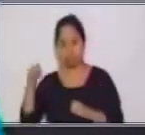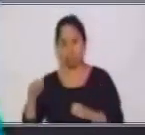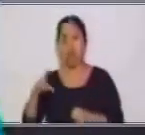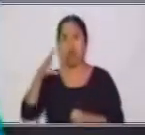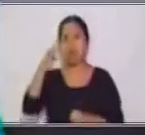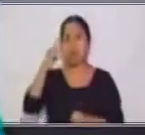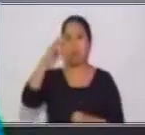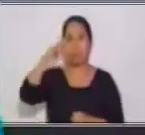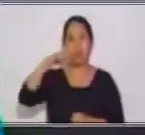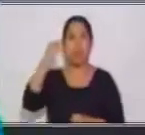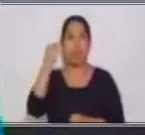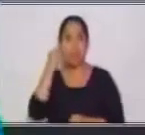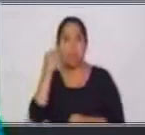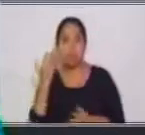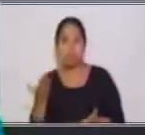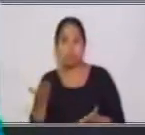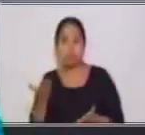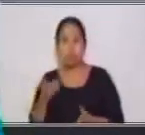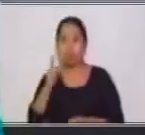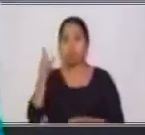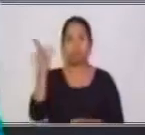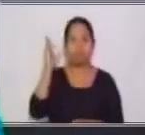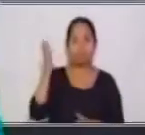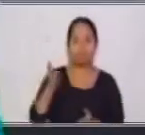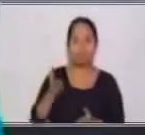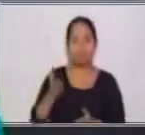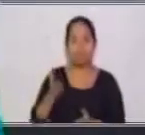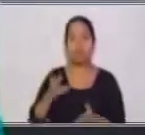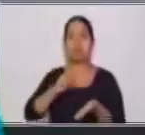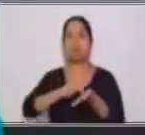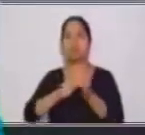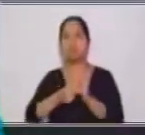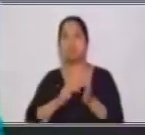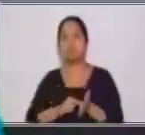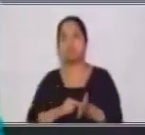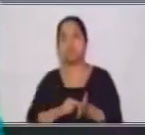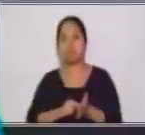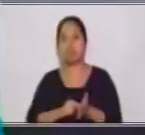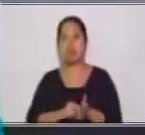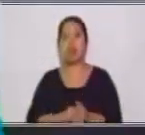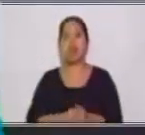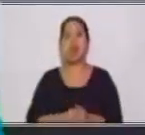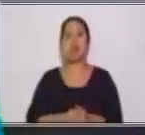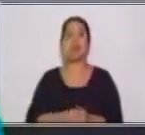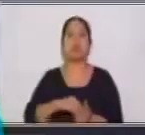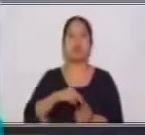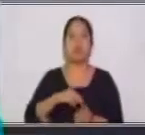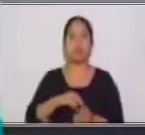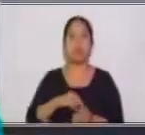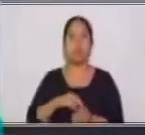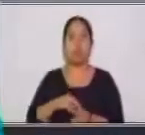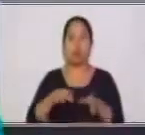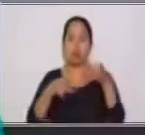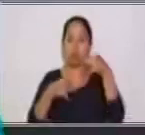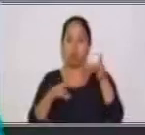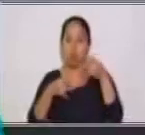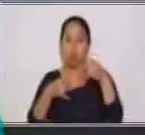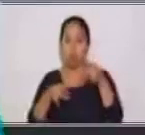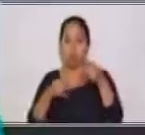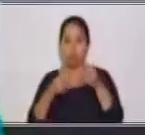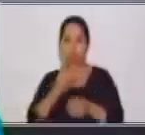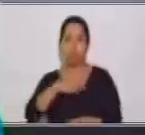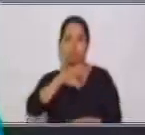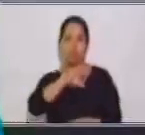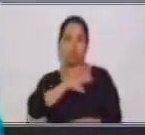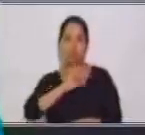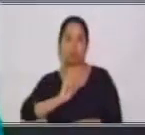lo has escuchado muchas veces, corresponde al Documento Personal de